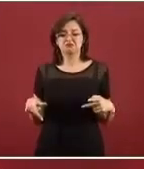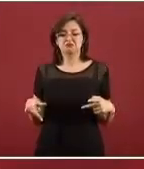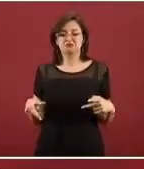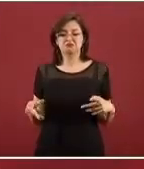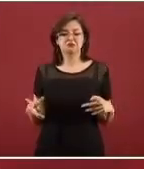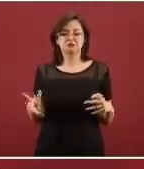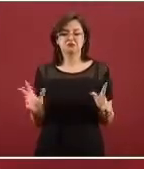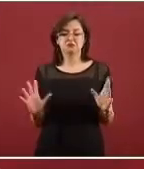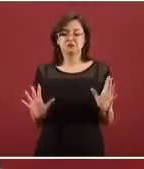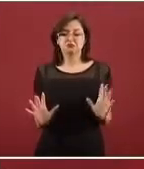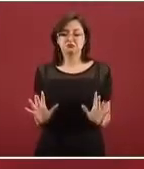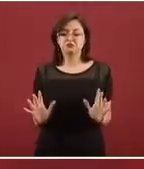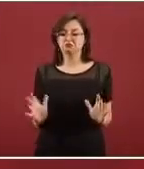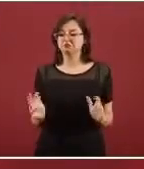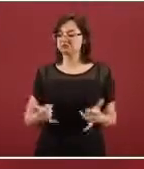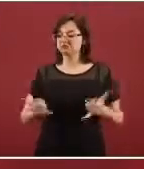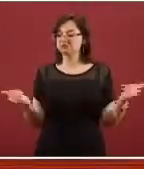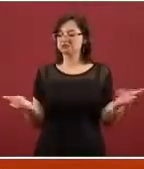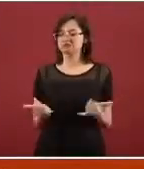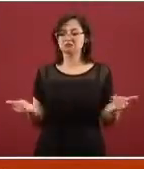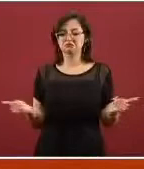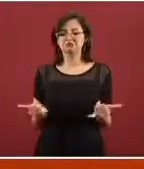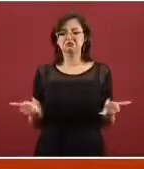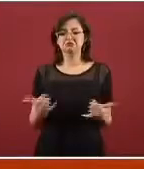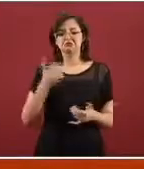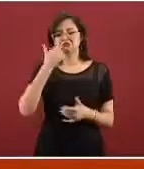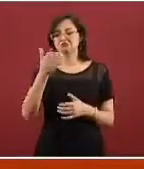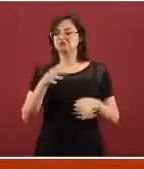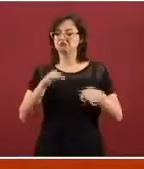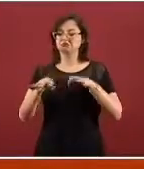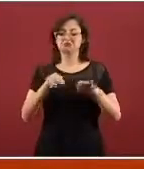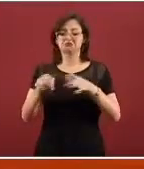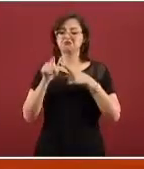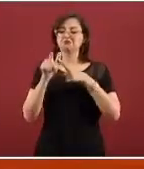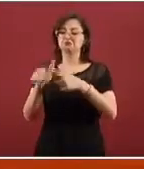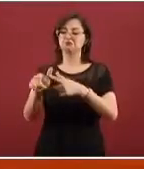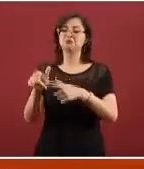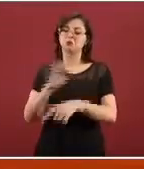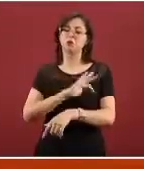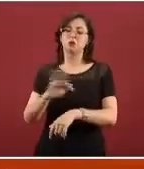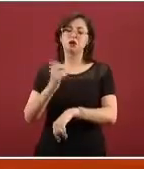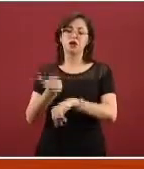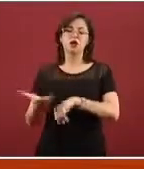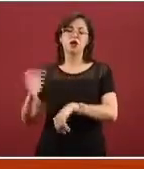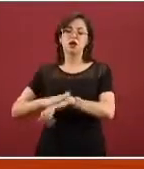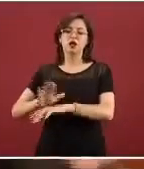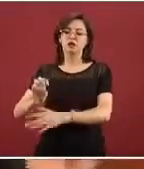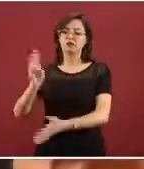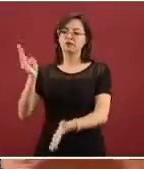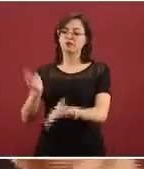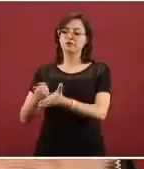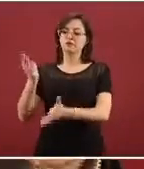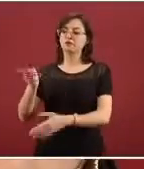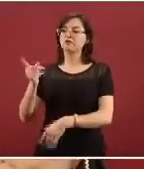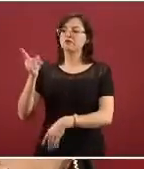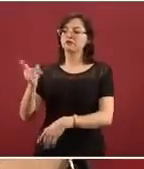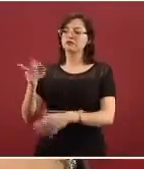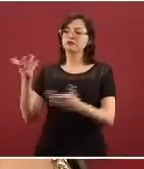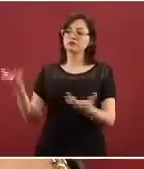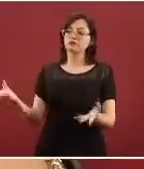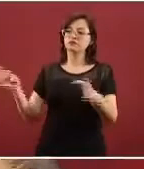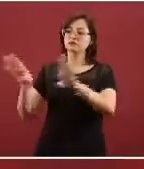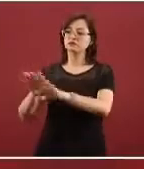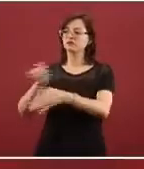seguir sus actividades, a pesar de que está impedido, pues se hace acreedor a sanciones administrativas que van desde que te clausuren el lugar, te pongan una